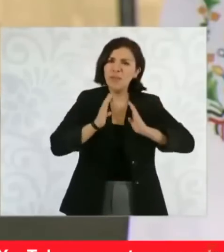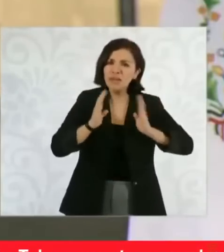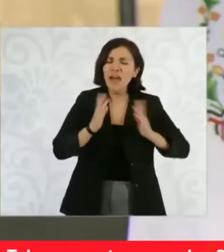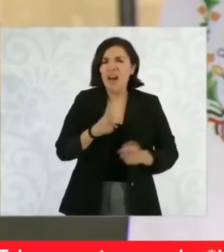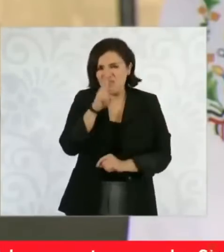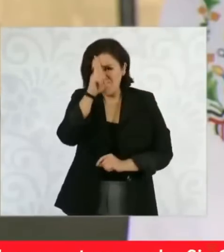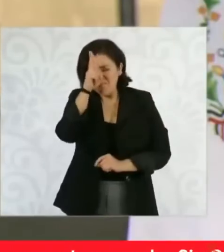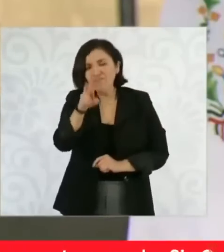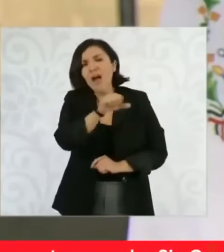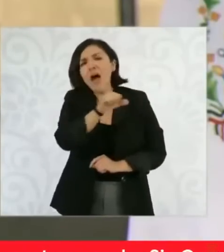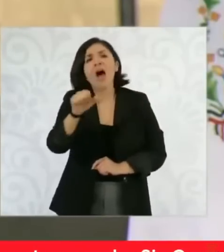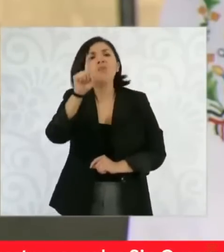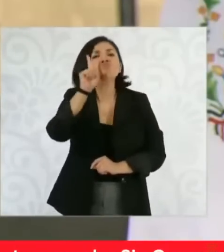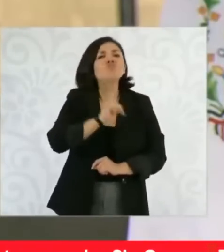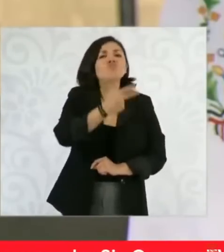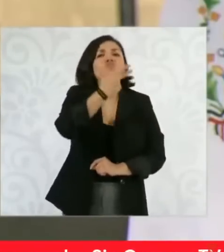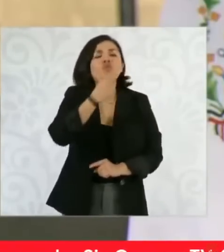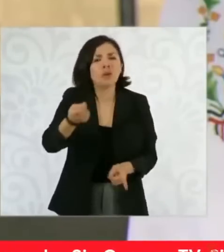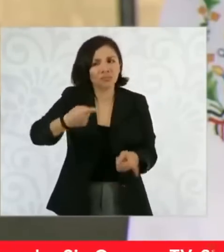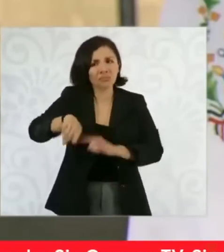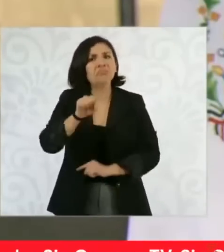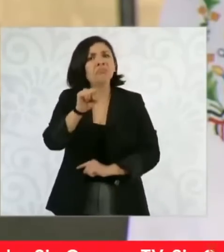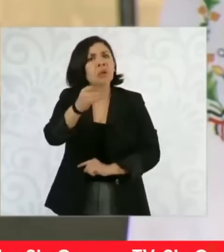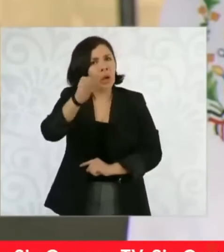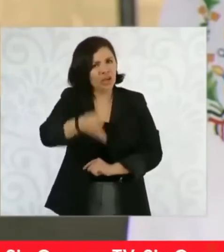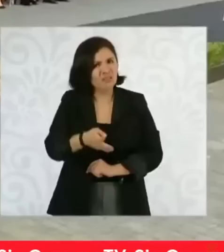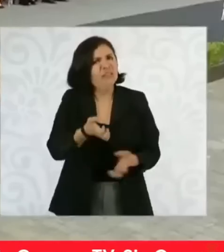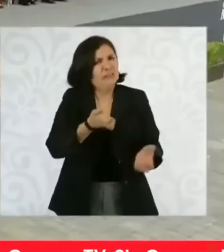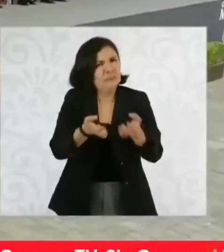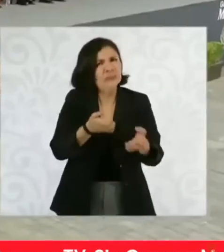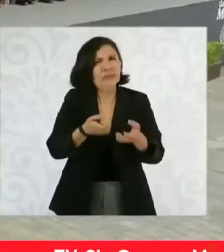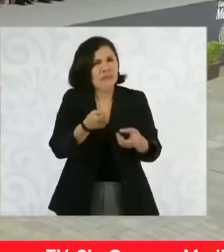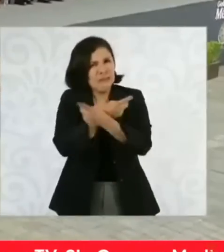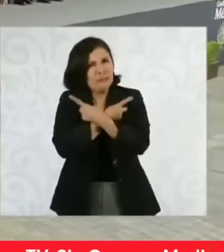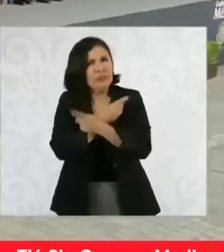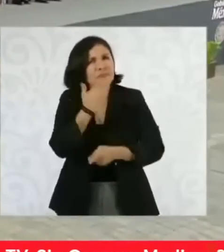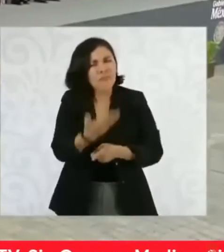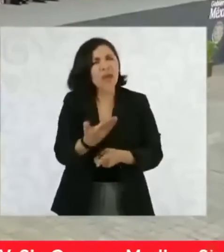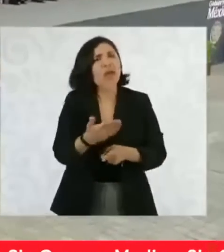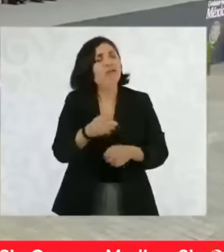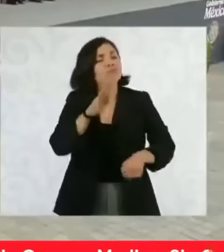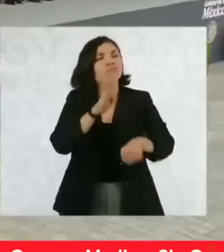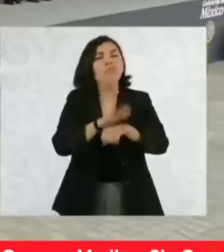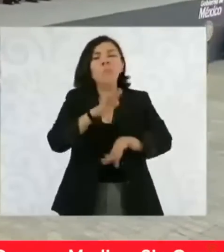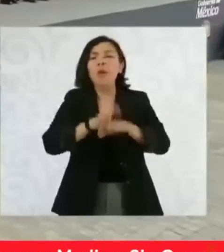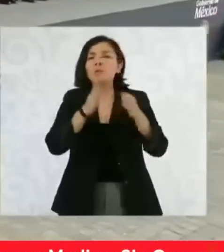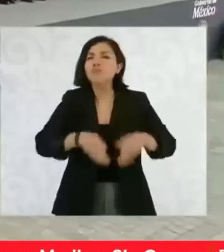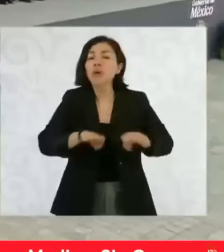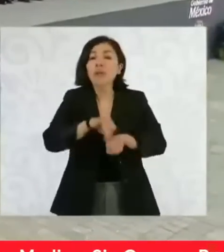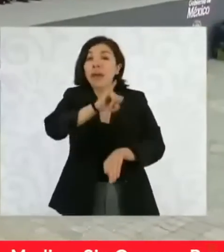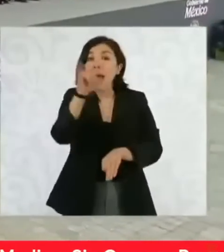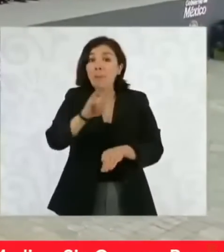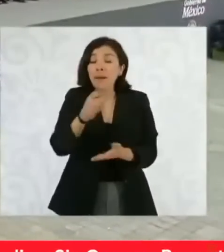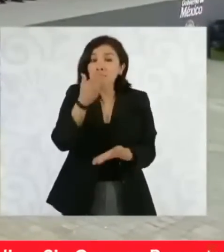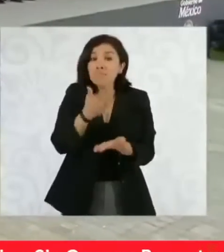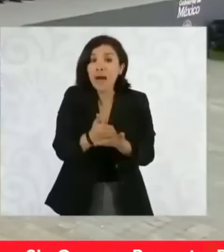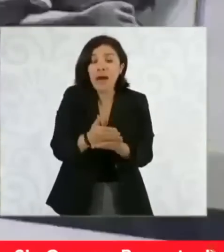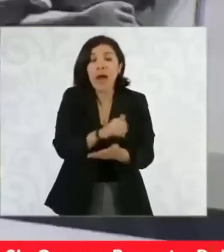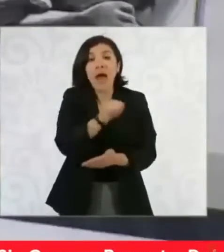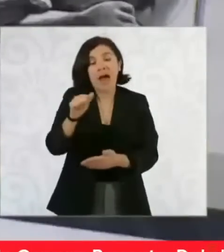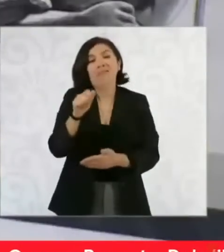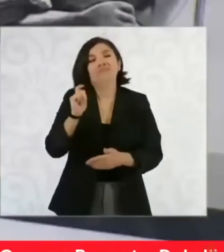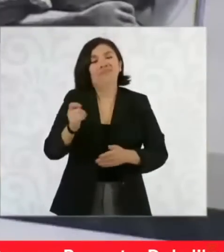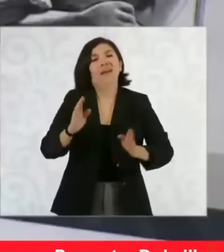perseverancia de mujeres y hombres que con entusiasmo y disciplina han servido de manera ininterrumpida en las